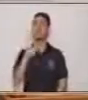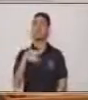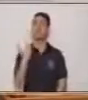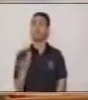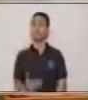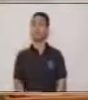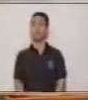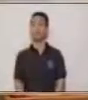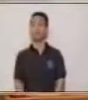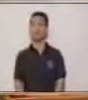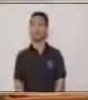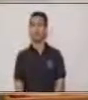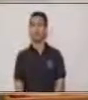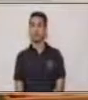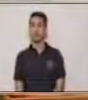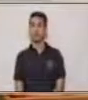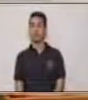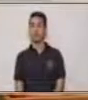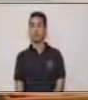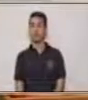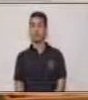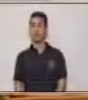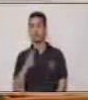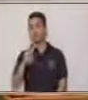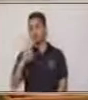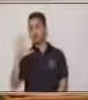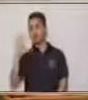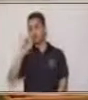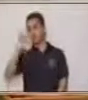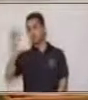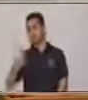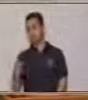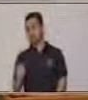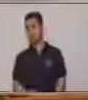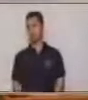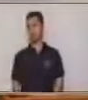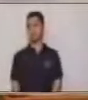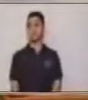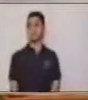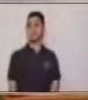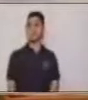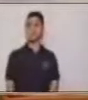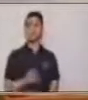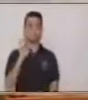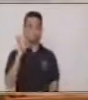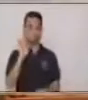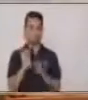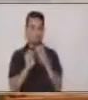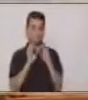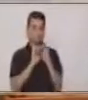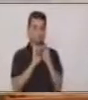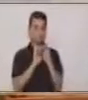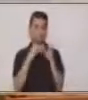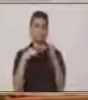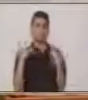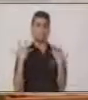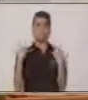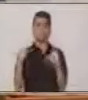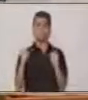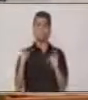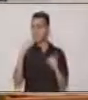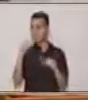representaba un 45%. Perfecto. Entonces, lo que hicimos